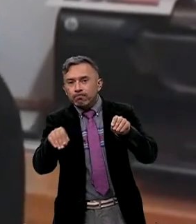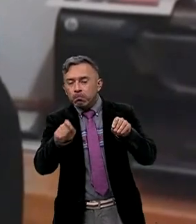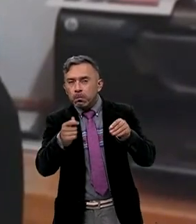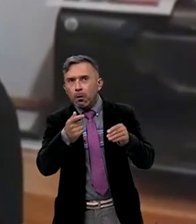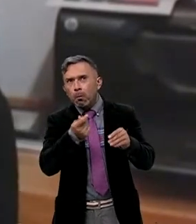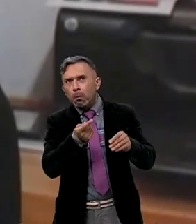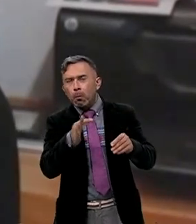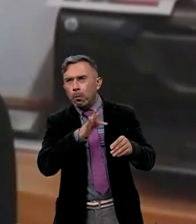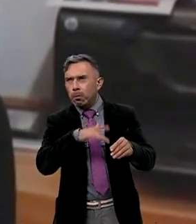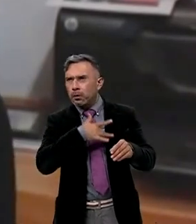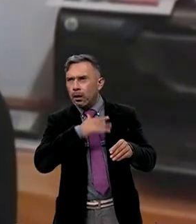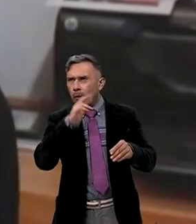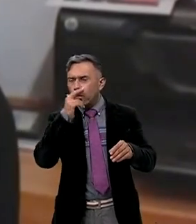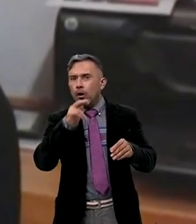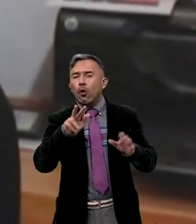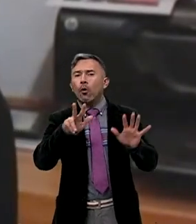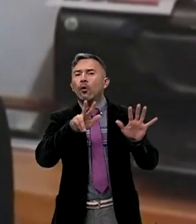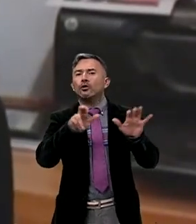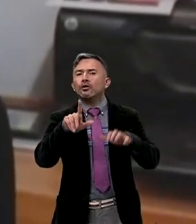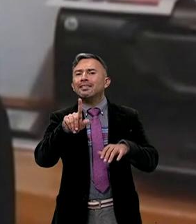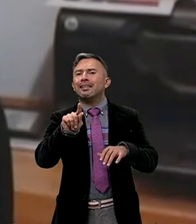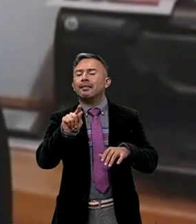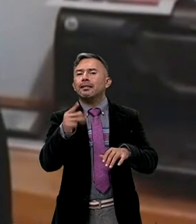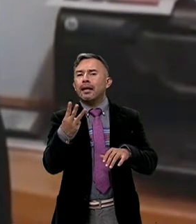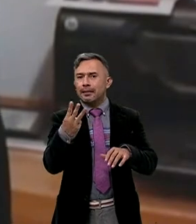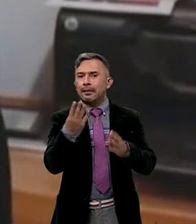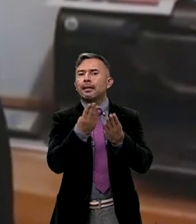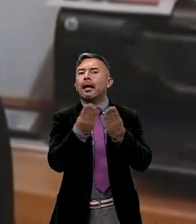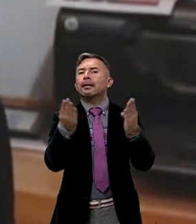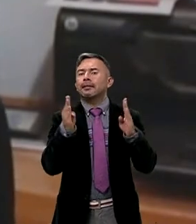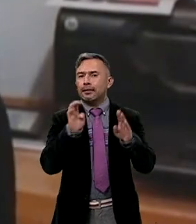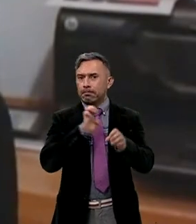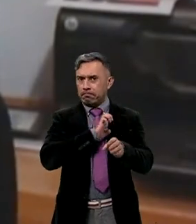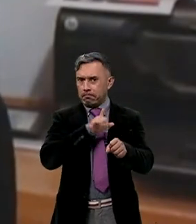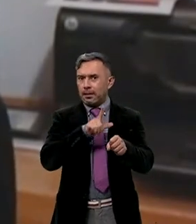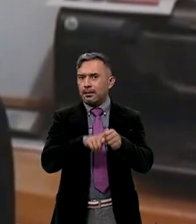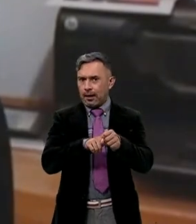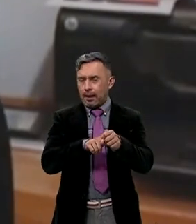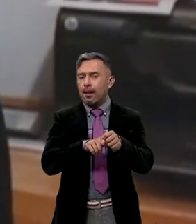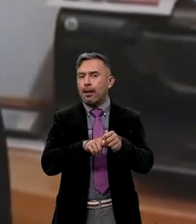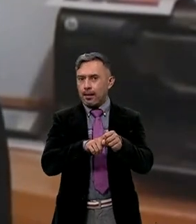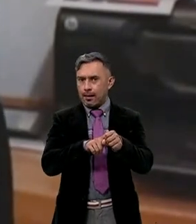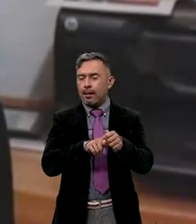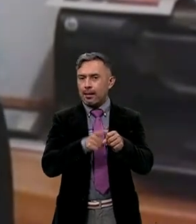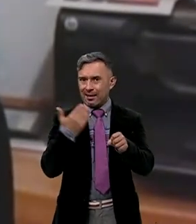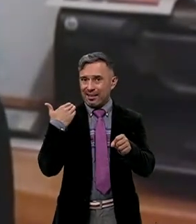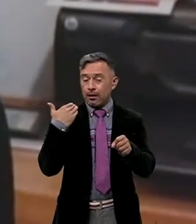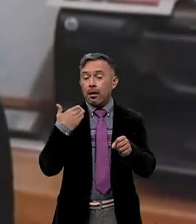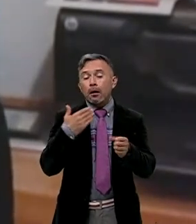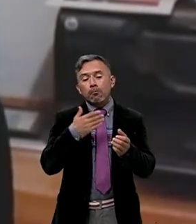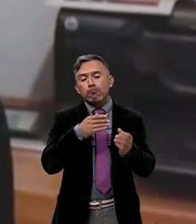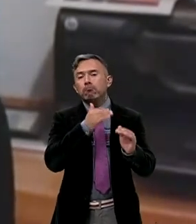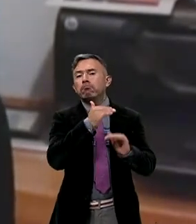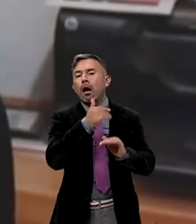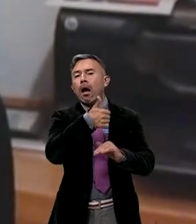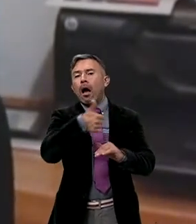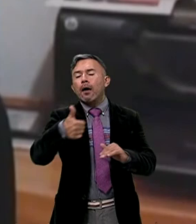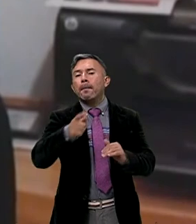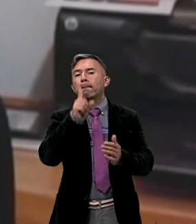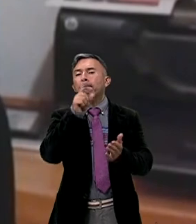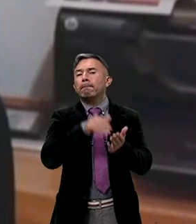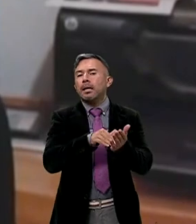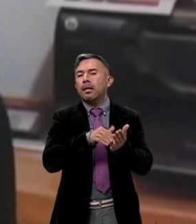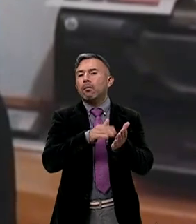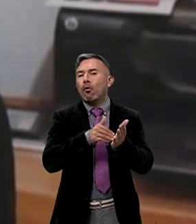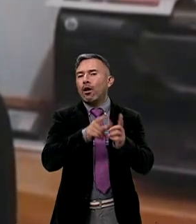aproximadamente buenas fueron 873 casillas especiales a las cuales se les dotó de mil boletas este electoral